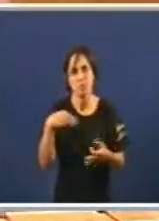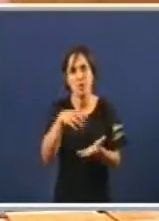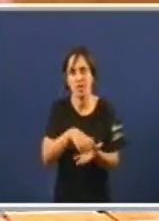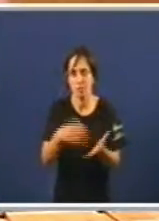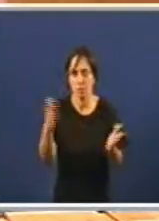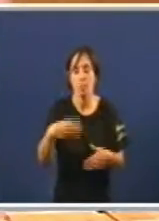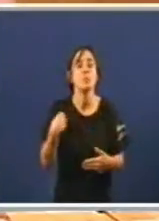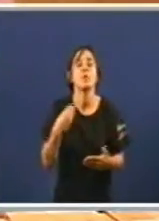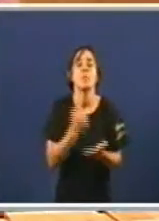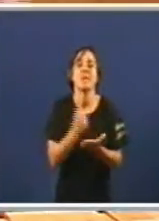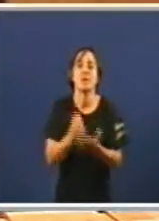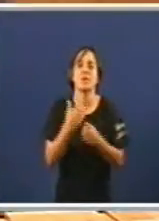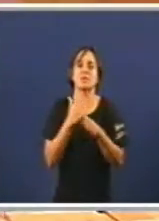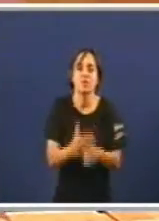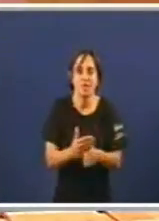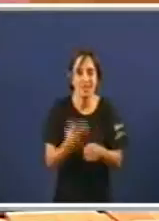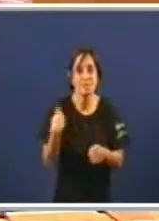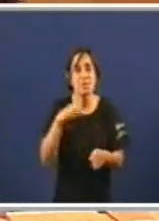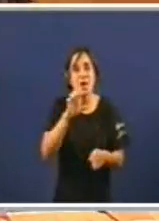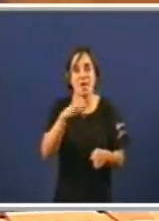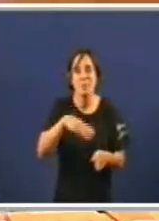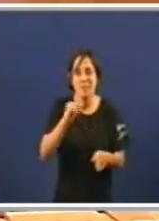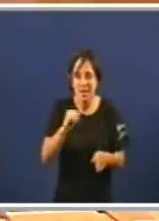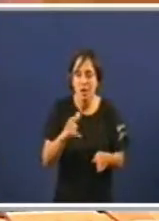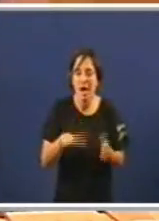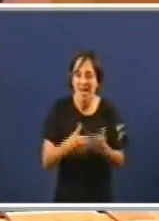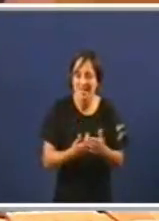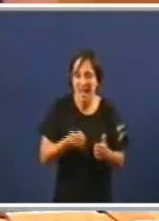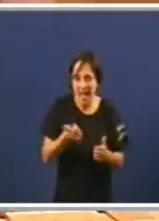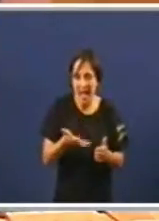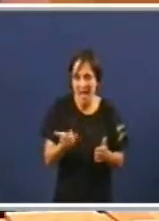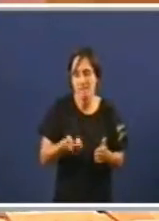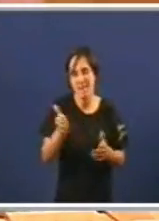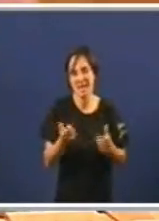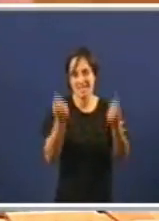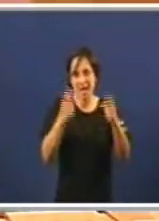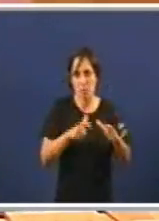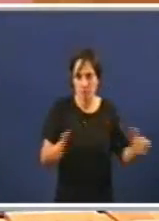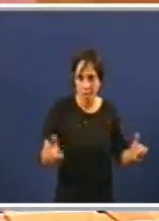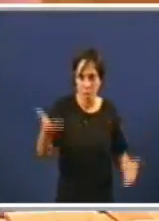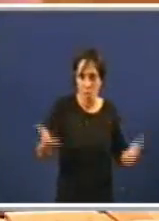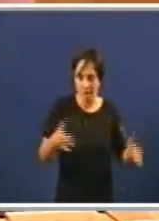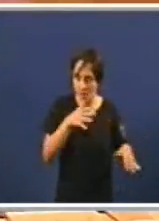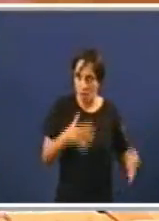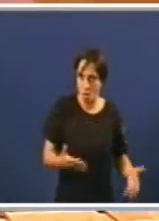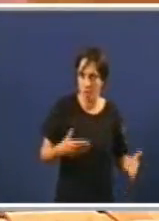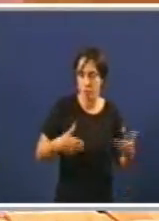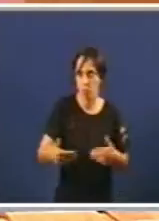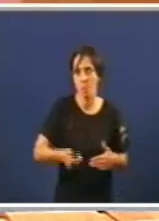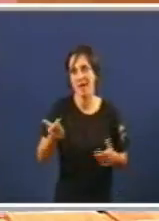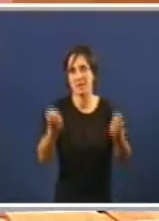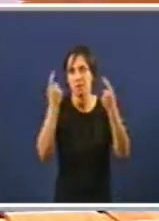caso do Emilio Navascués vai ter máis alumnado, ou tería máis alumnado, do que no presente curso, que funcionaba con